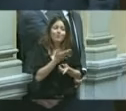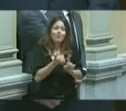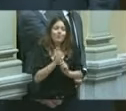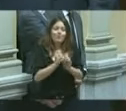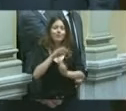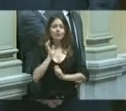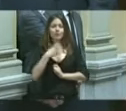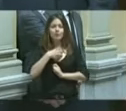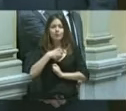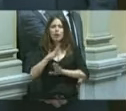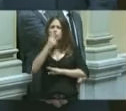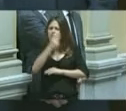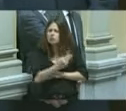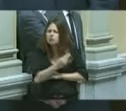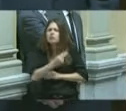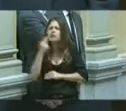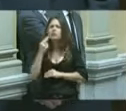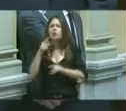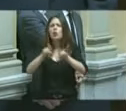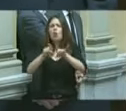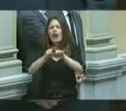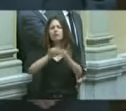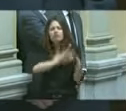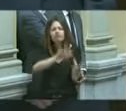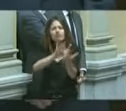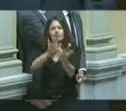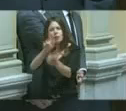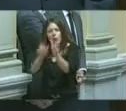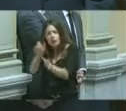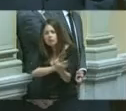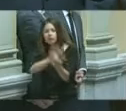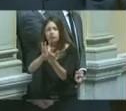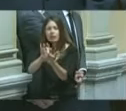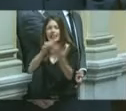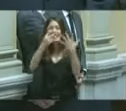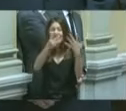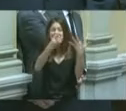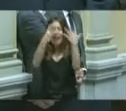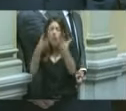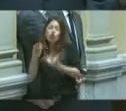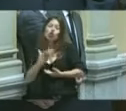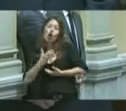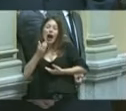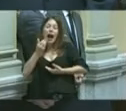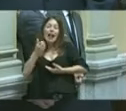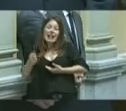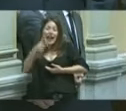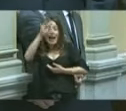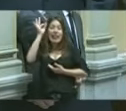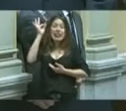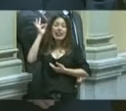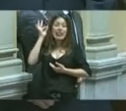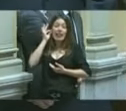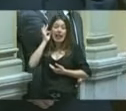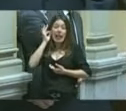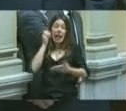me comprometo a gobernar muy próximo al municipalismo, con máximo respeto para los 78 alcaldes y alcaldesas, también al alcalde de La